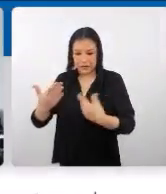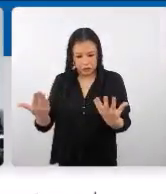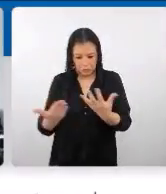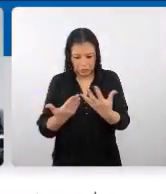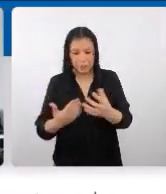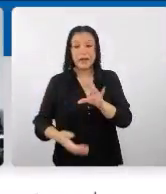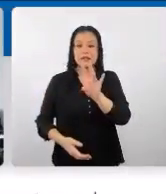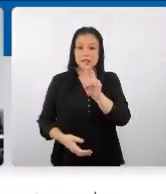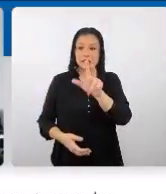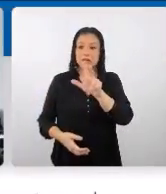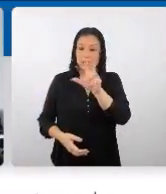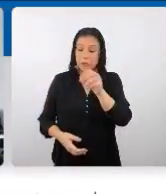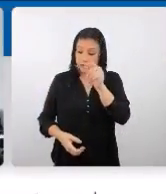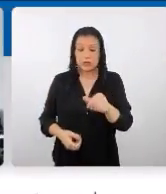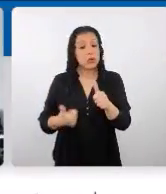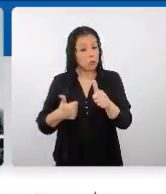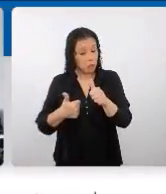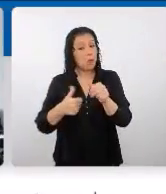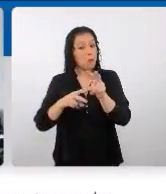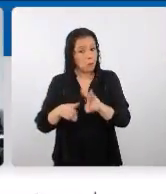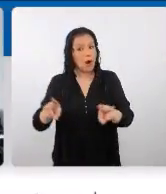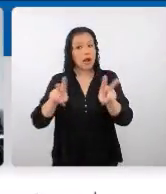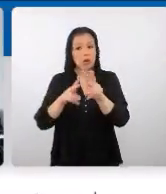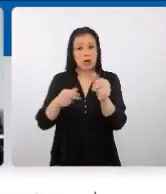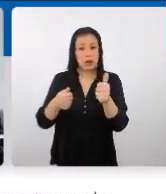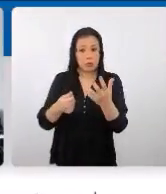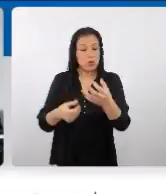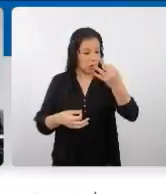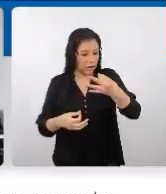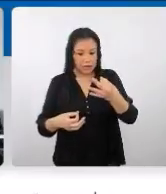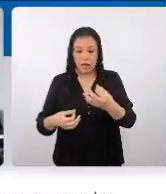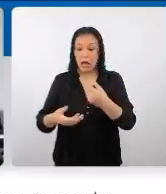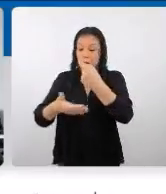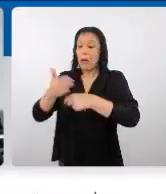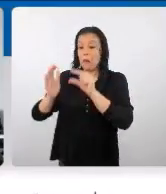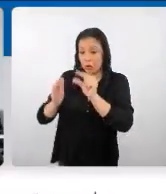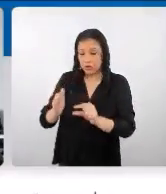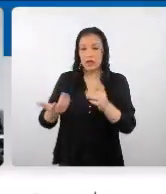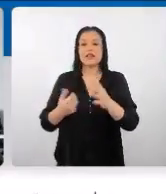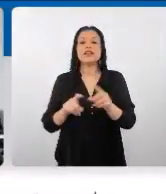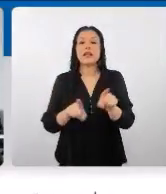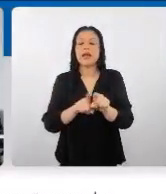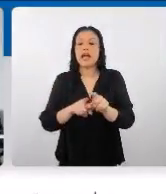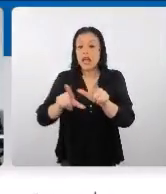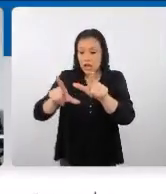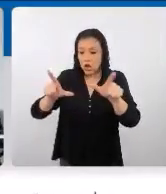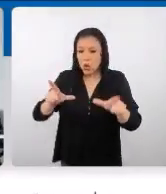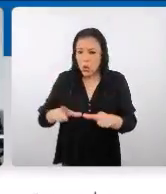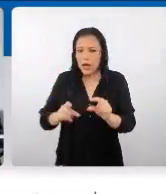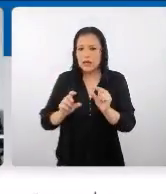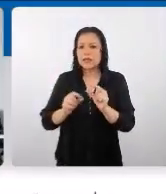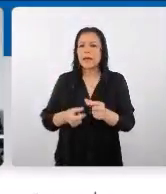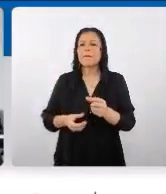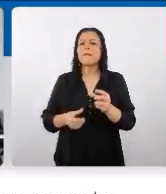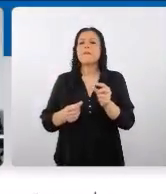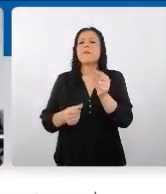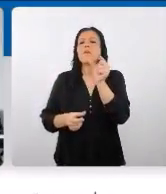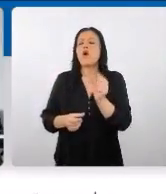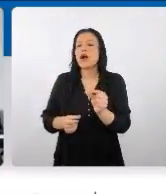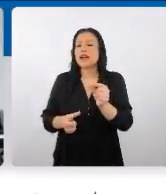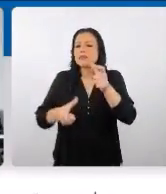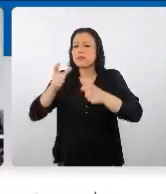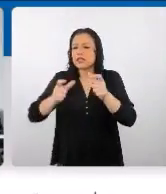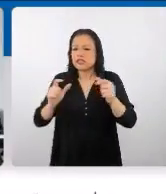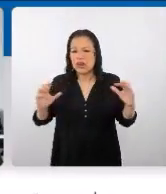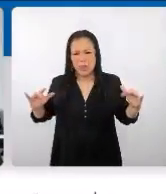lo valora mucho o lo valora. Y los aforos reducidos, que ofrezcan aforos reducidos en los paquetes turísticos, en